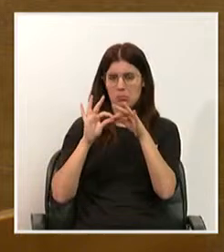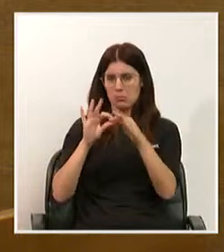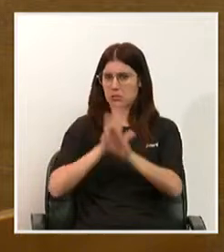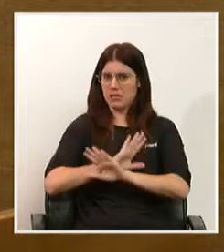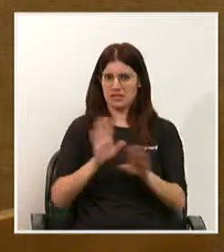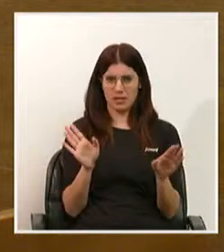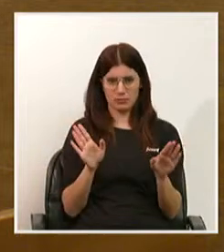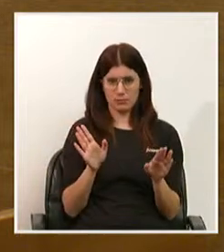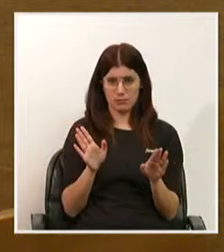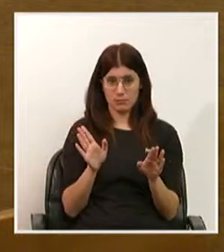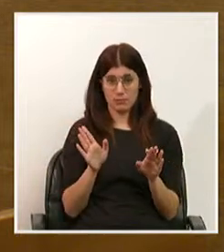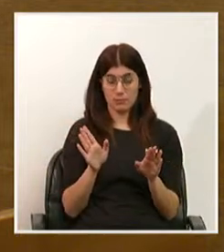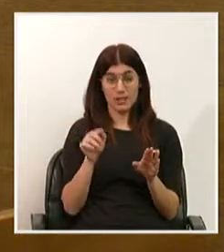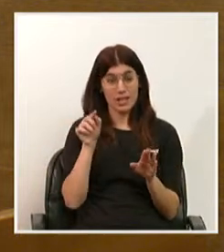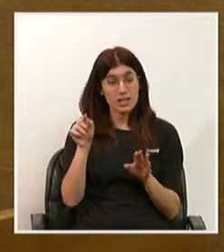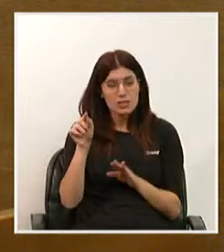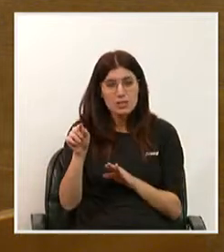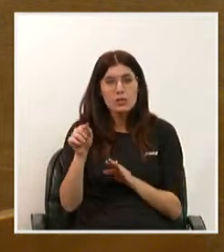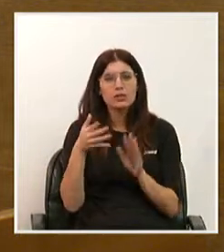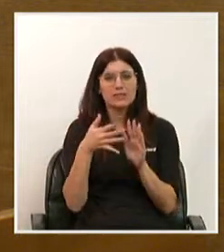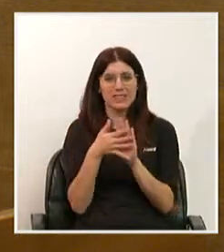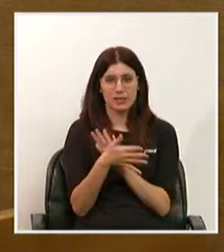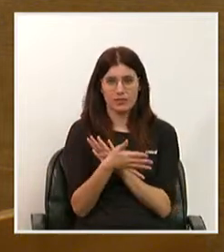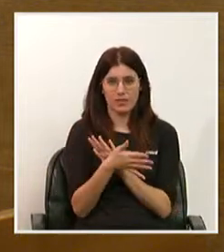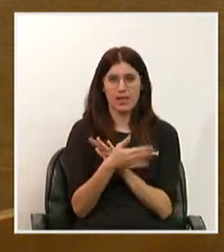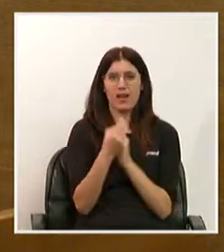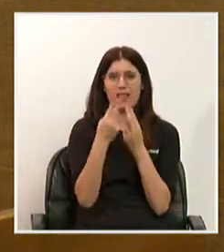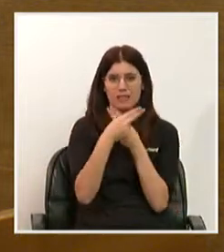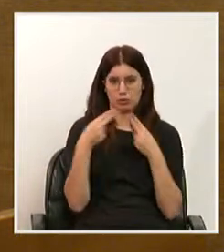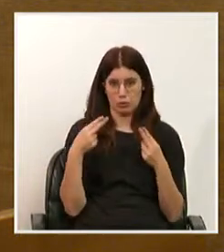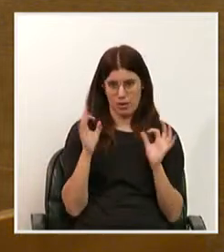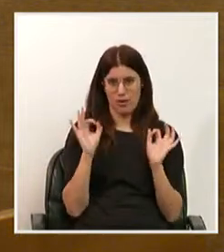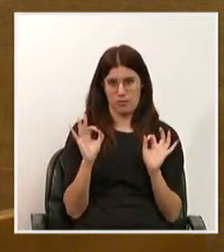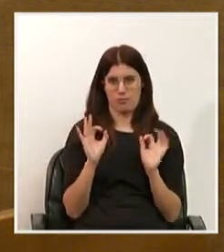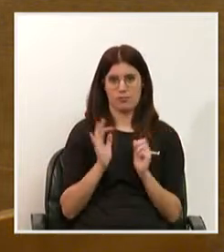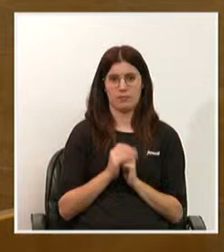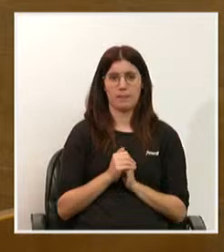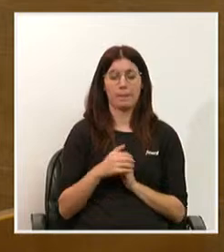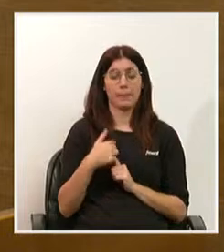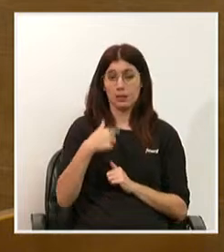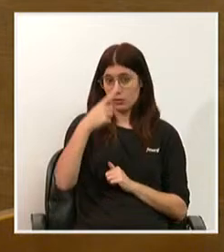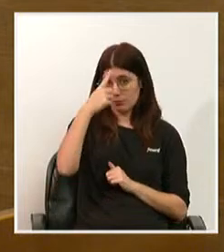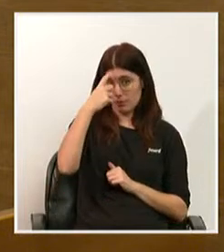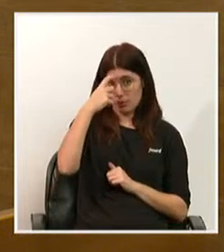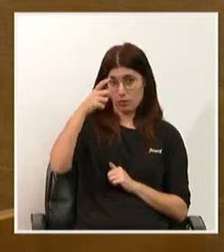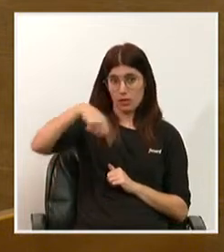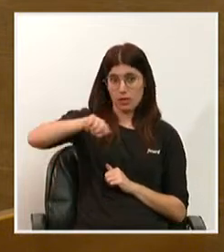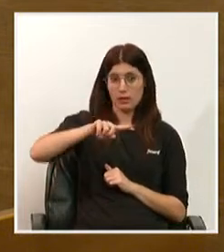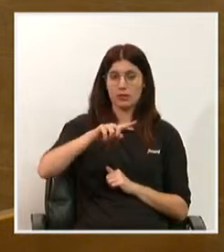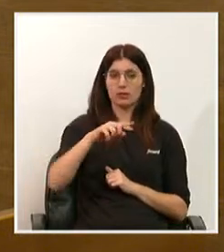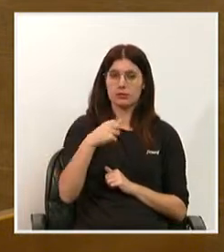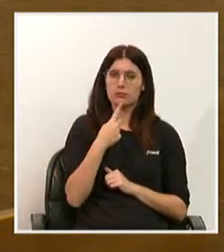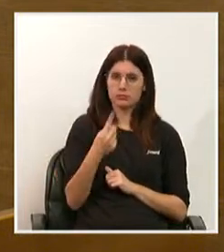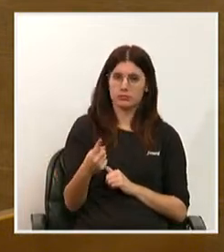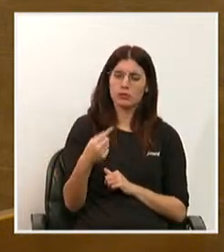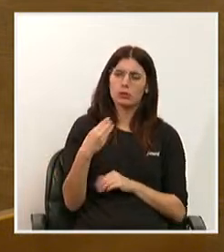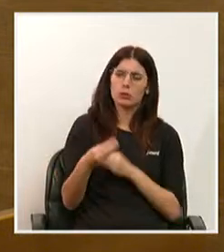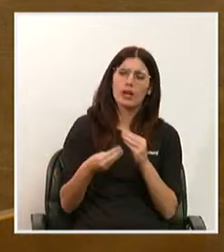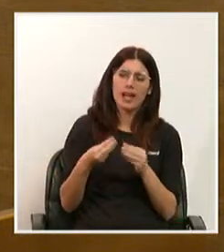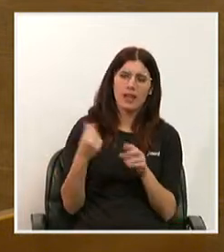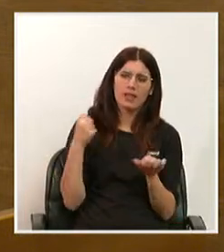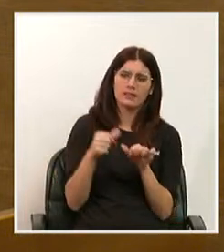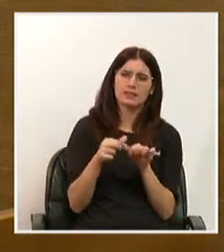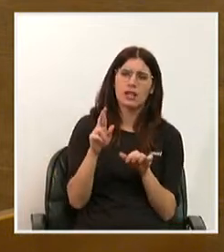polítiques Y di censura m recordar noero quer en los